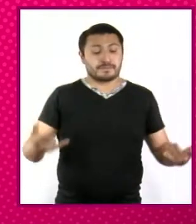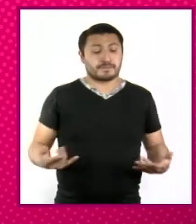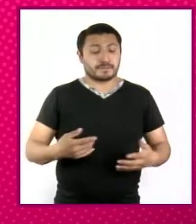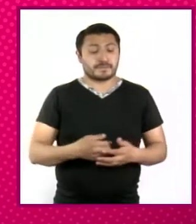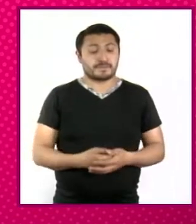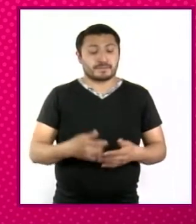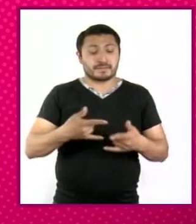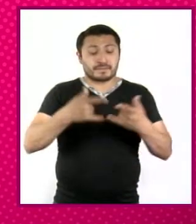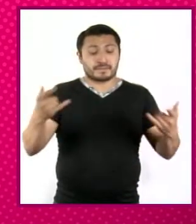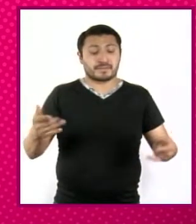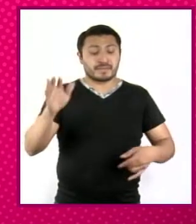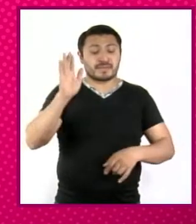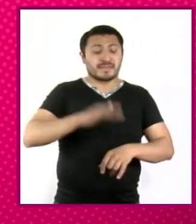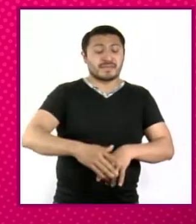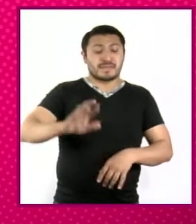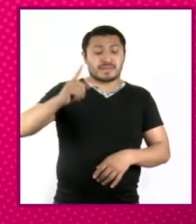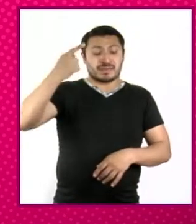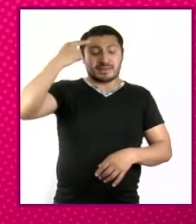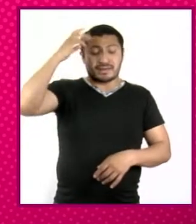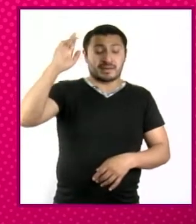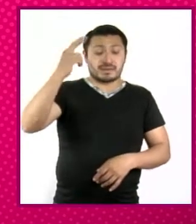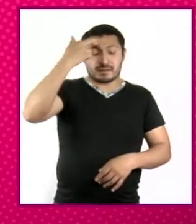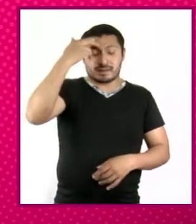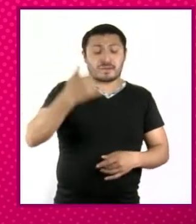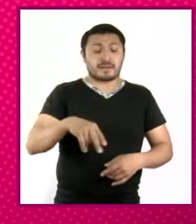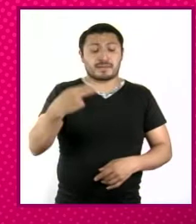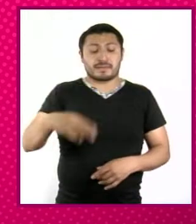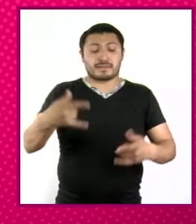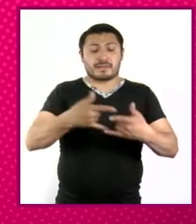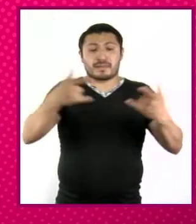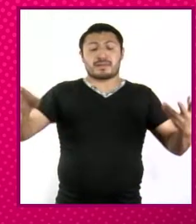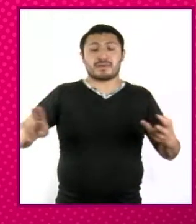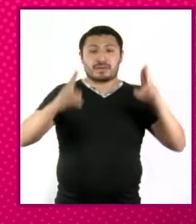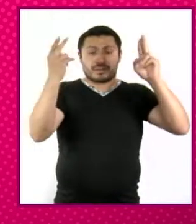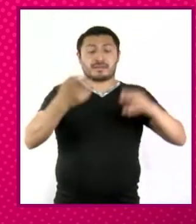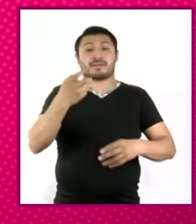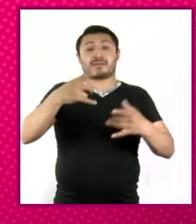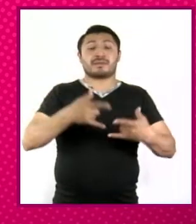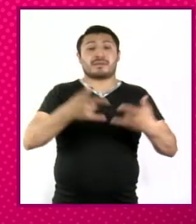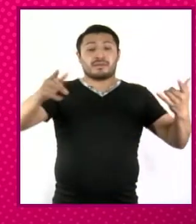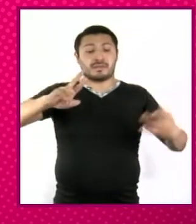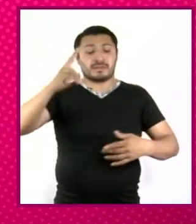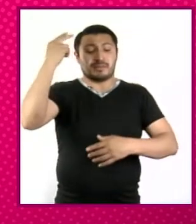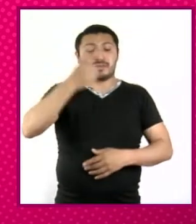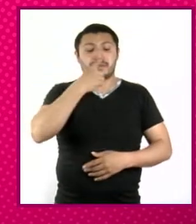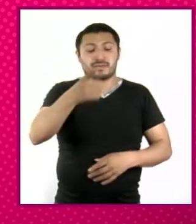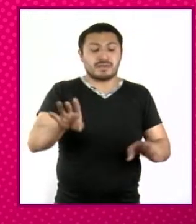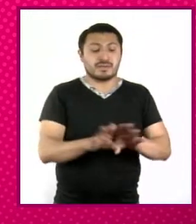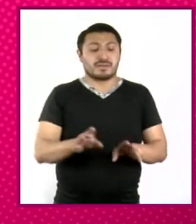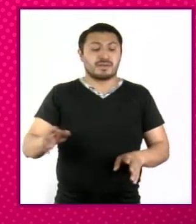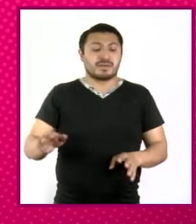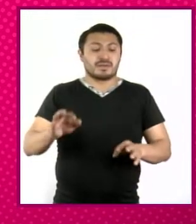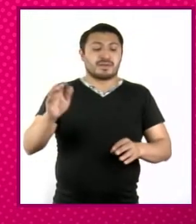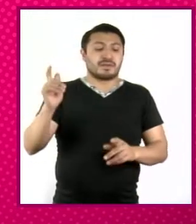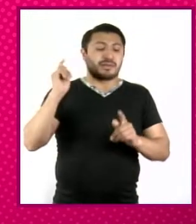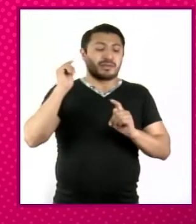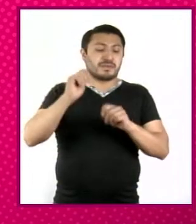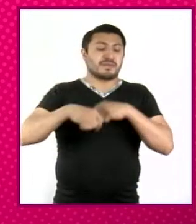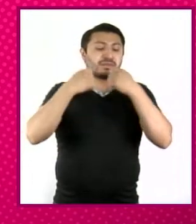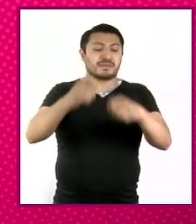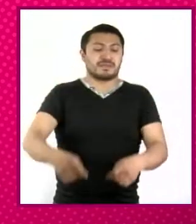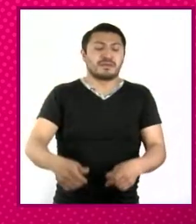o la historia que más tenemos en mente, es la llamada historia universal. La historia universal, se puede decir, es una manera muy tradicional de